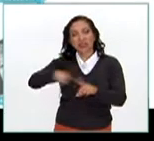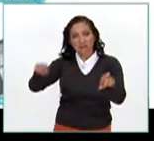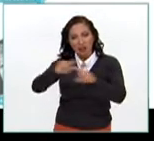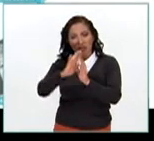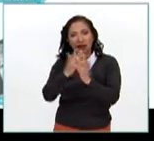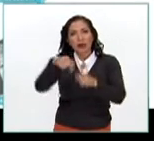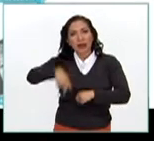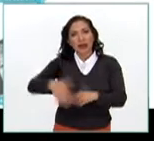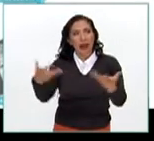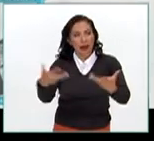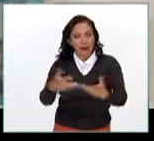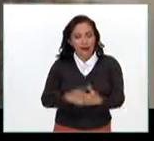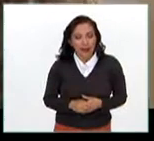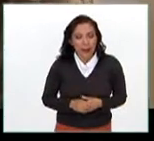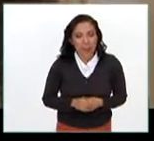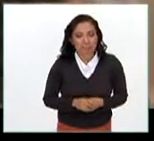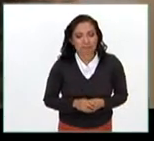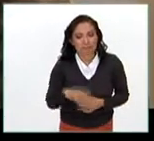varios